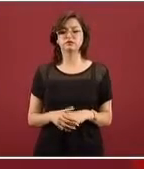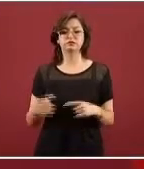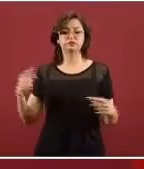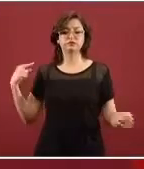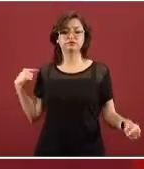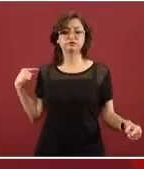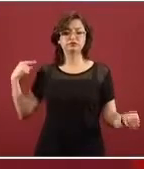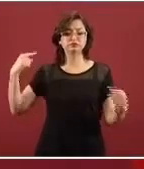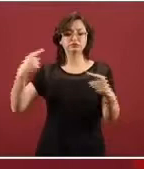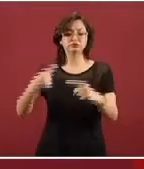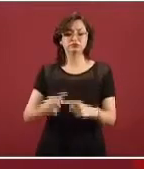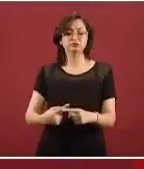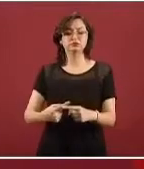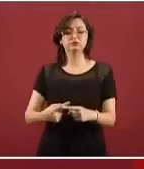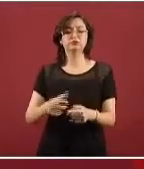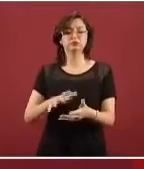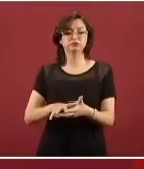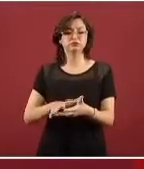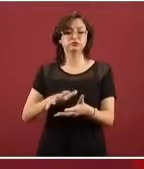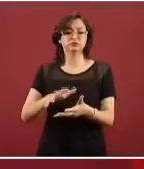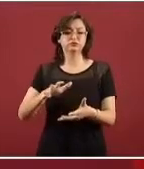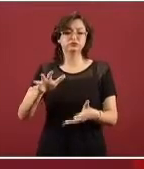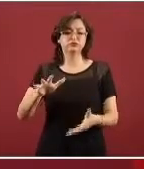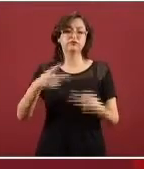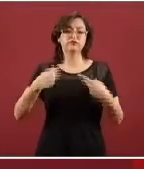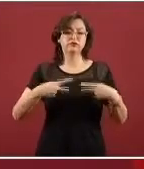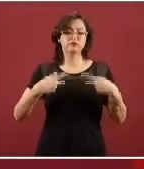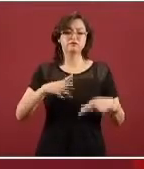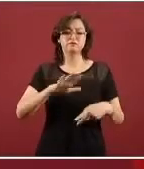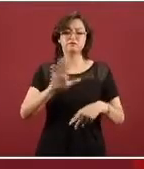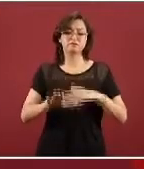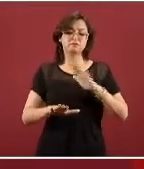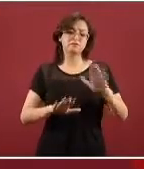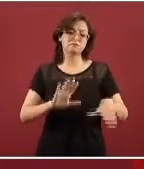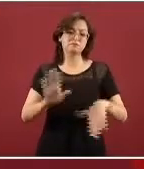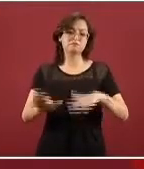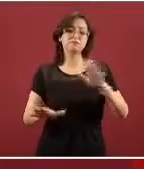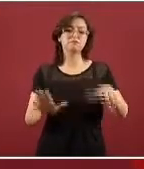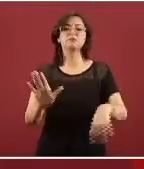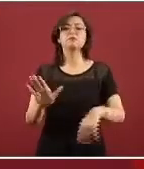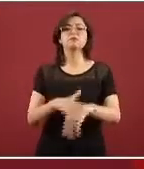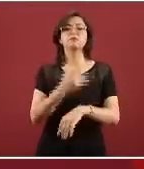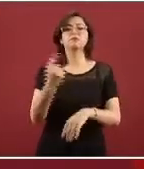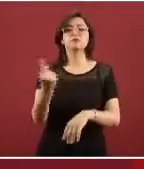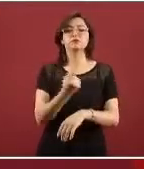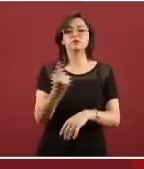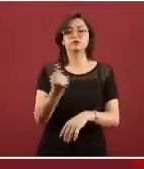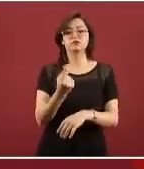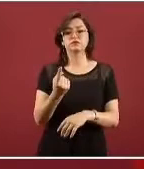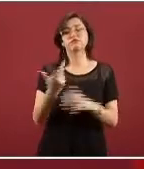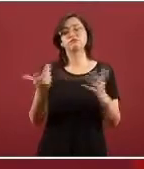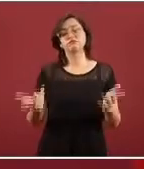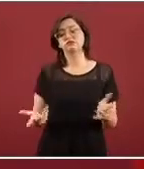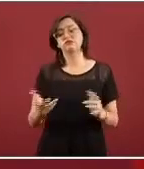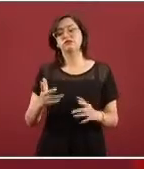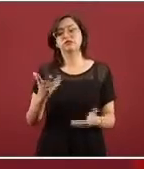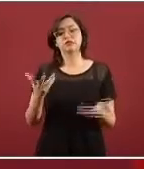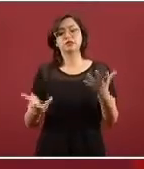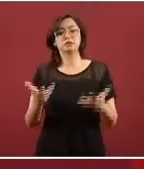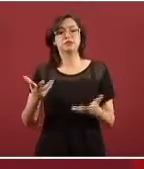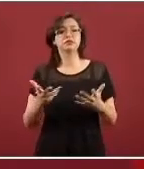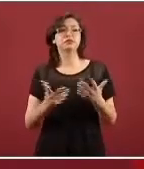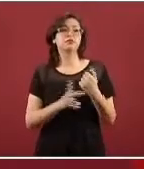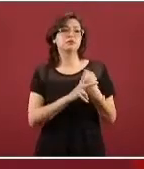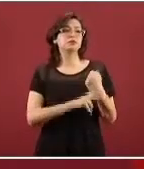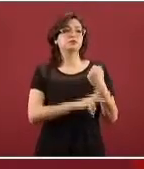últimas semanas, y esto también, como hemos explicado, es en proporción a la capacidad de resolución de los sistemas